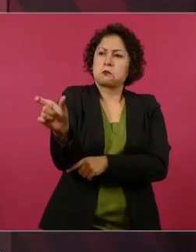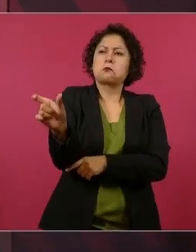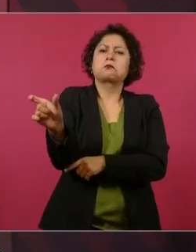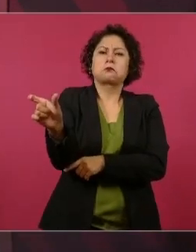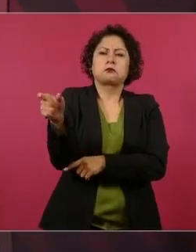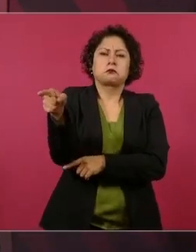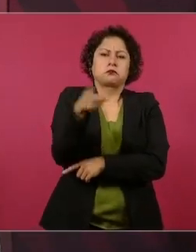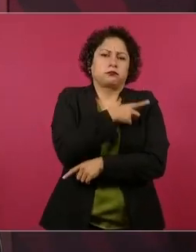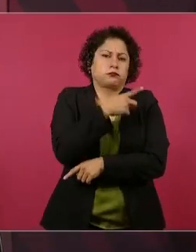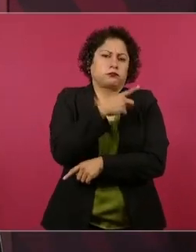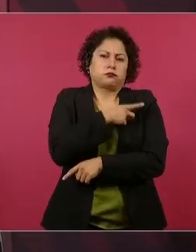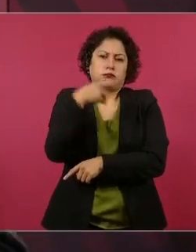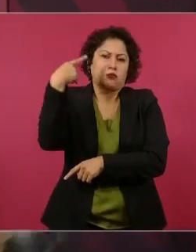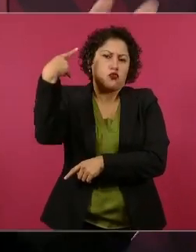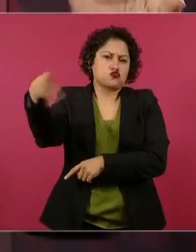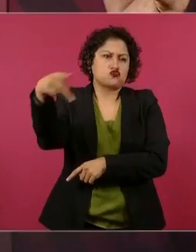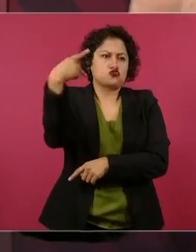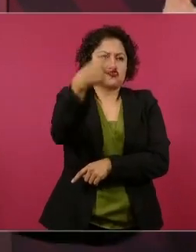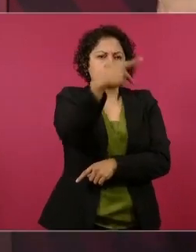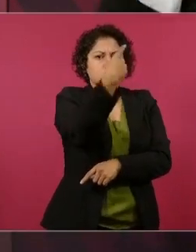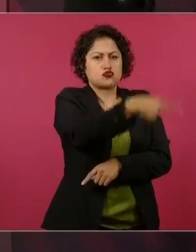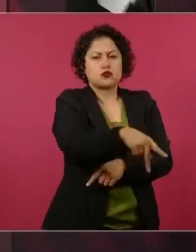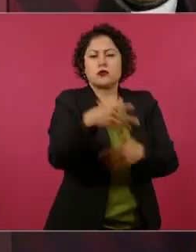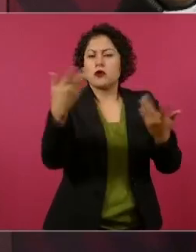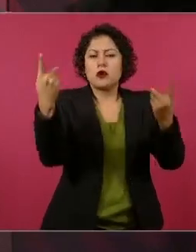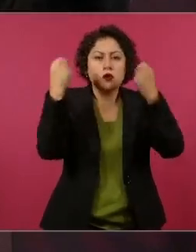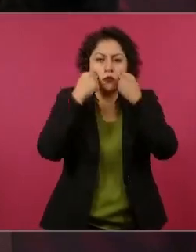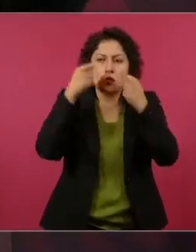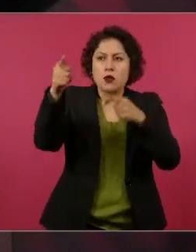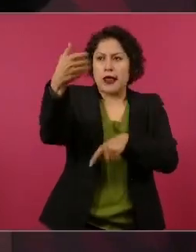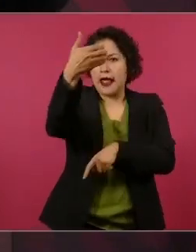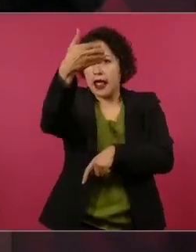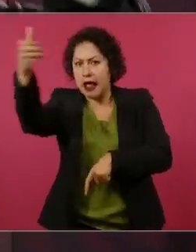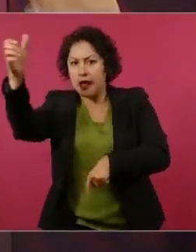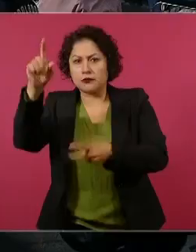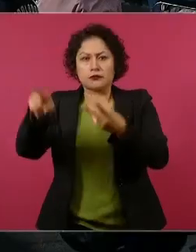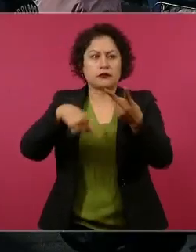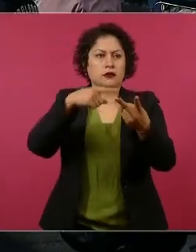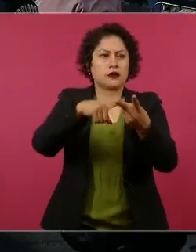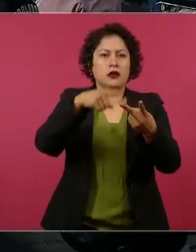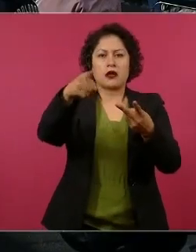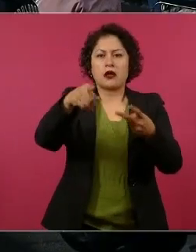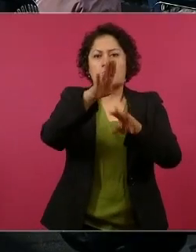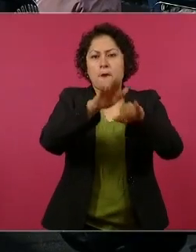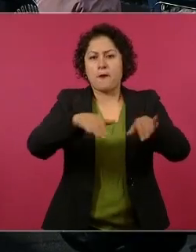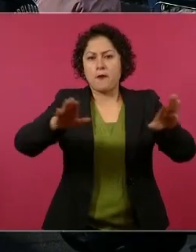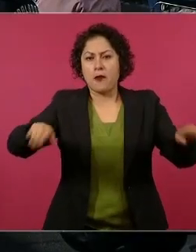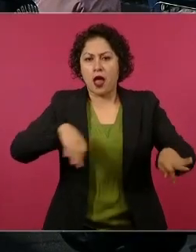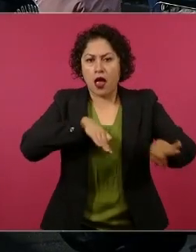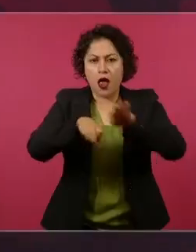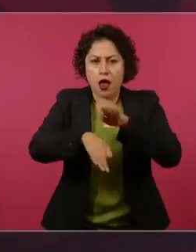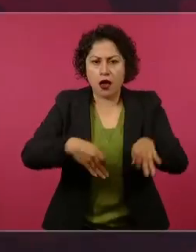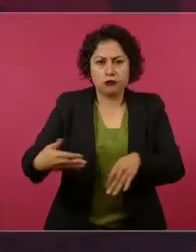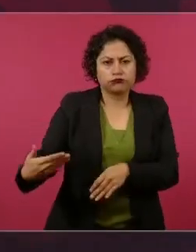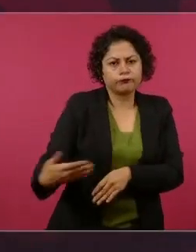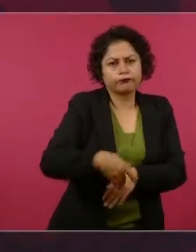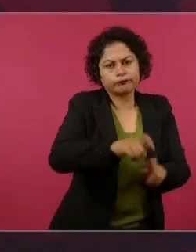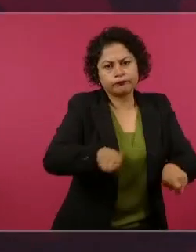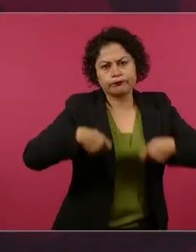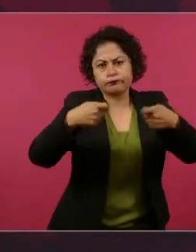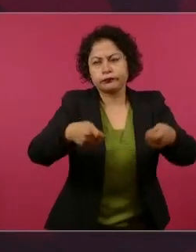pescador. No llega a una organización. ¿Se acuerdan cuántas organizaciones